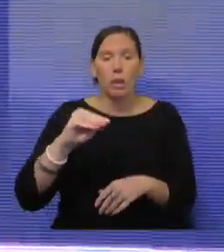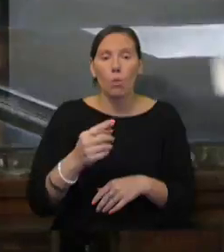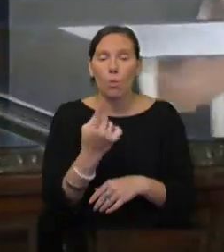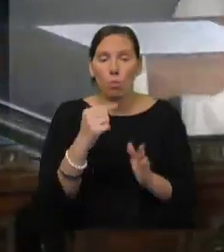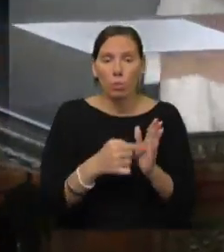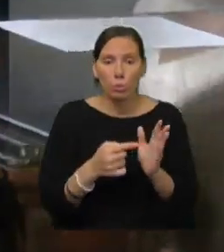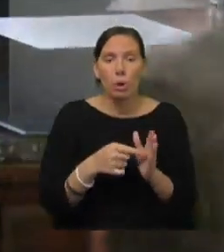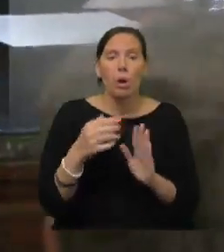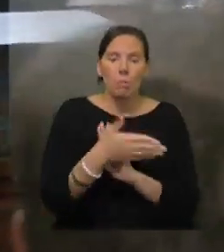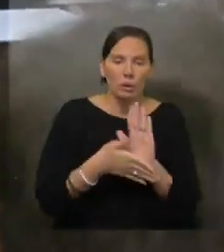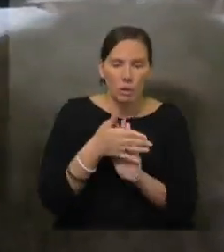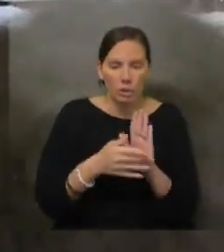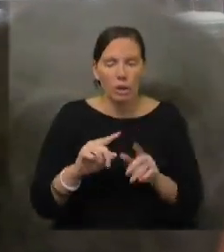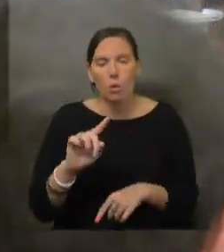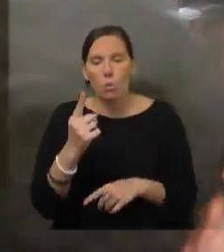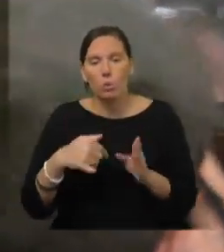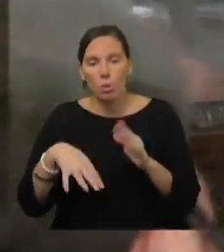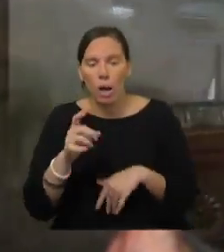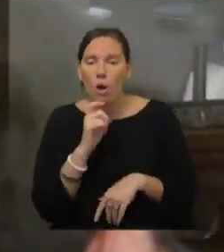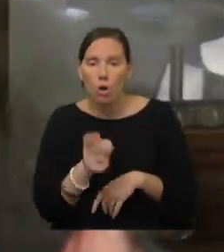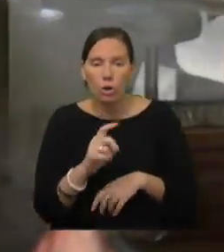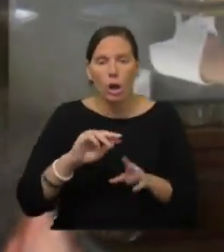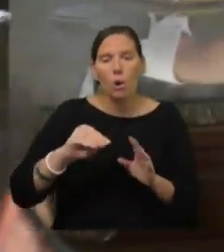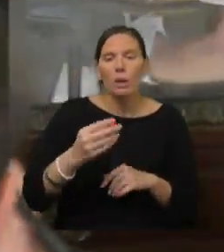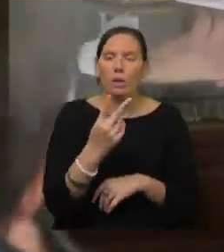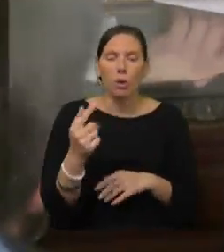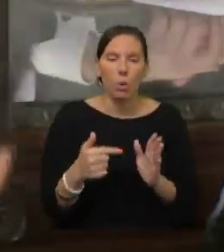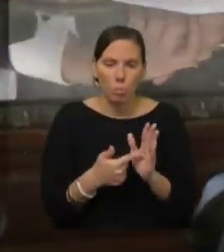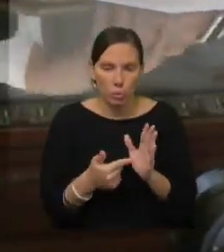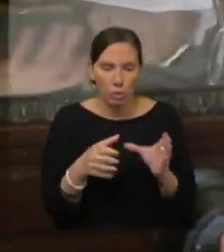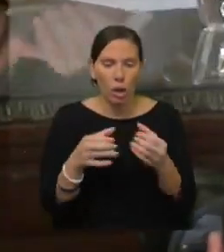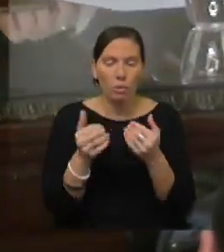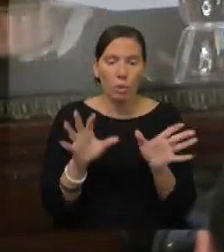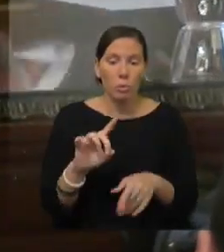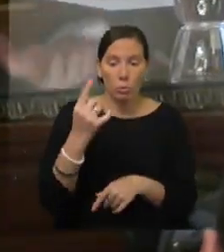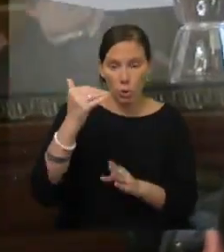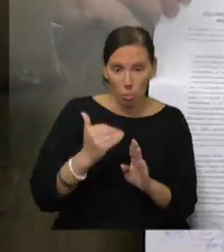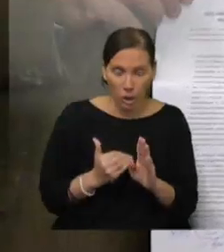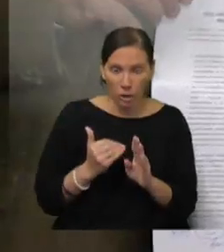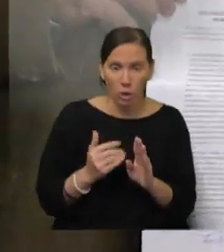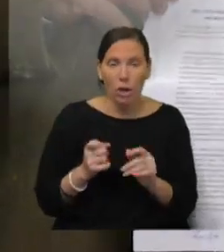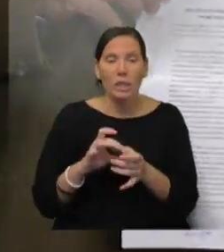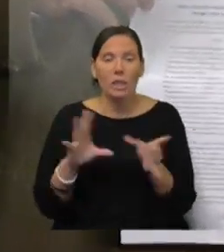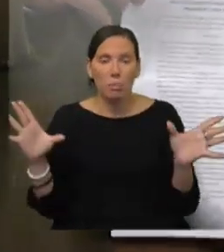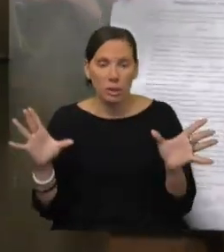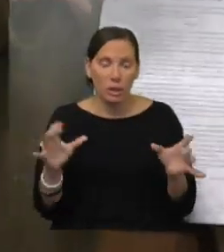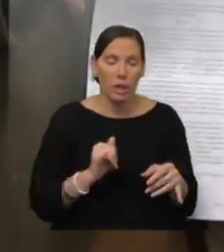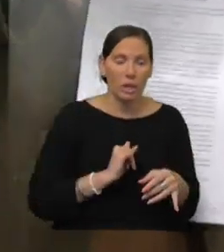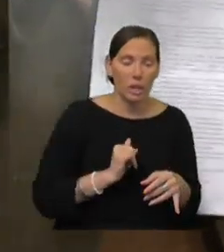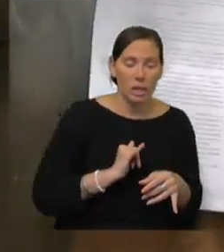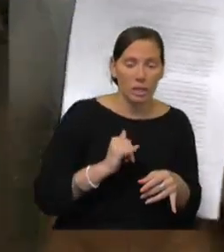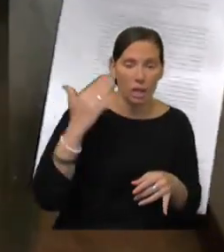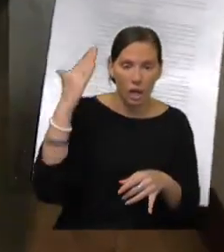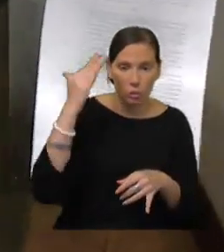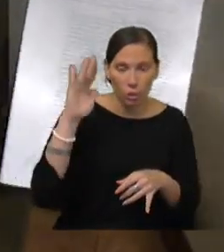Nacional crece un punto el partido Colorado baja dos puntos Cabildo abierto baja uno el partido independiente e identidad soberana